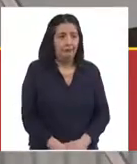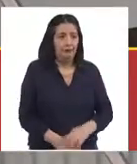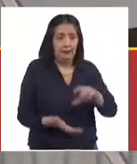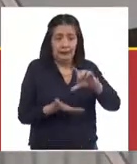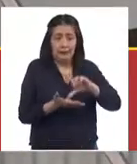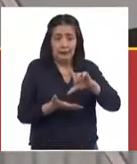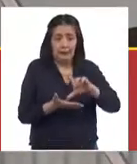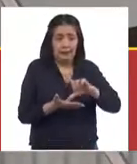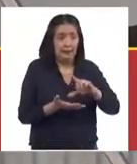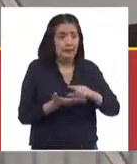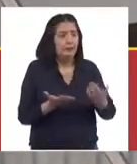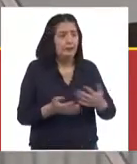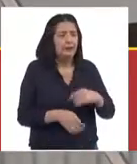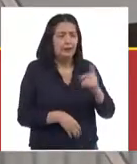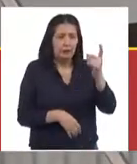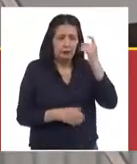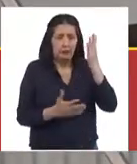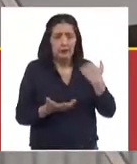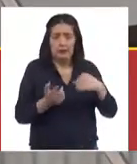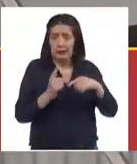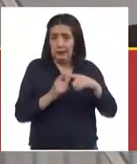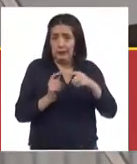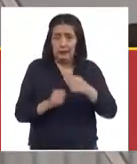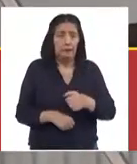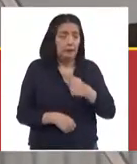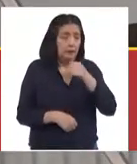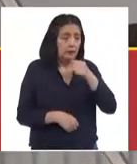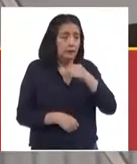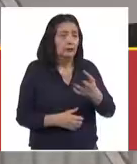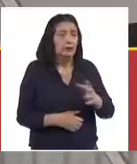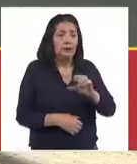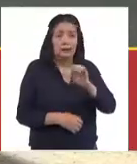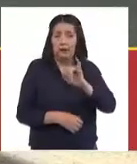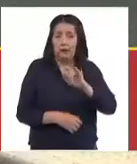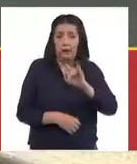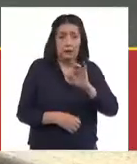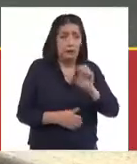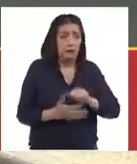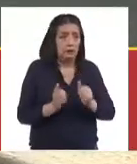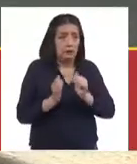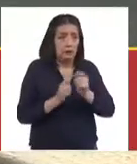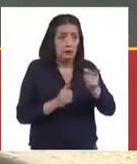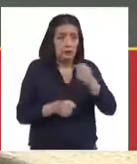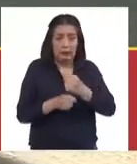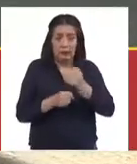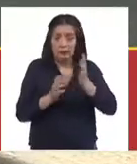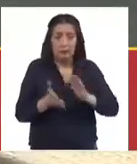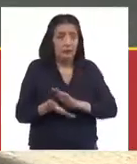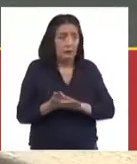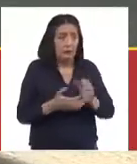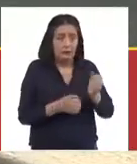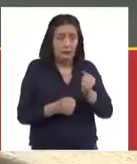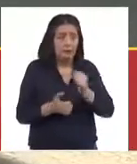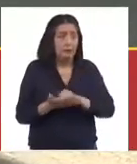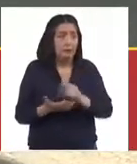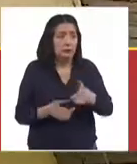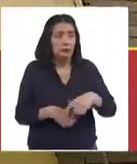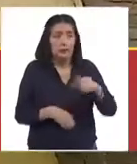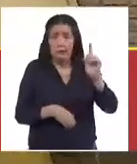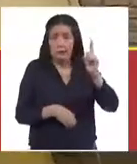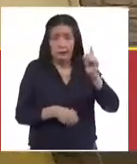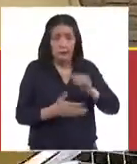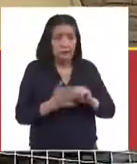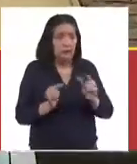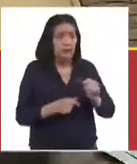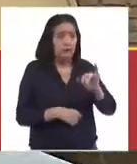Lima destacan la politóloga y expresentadora de Noticias, Sigrid Bazán, quien junto a la trabajadora de limpieza pública y dirigente